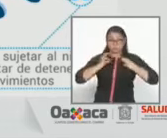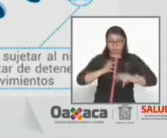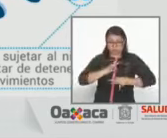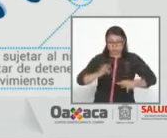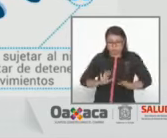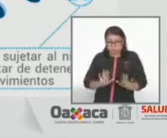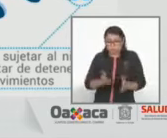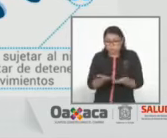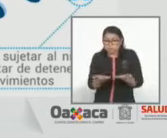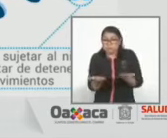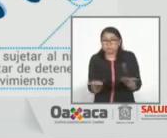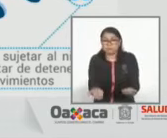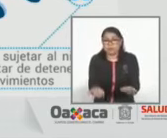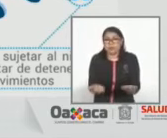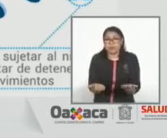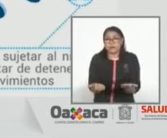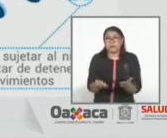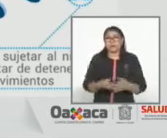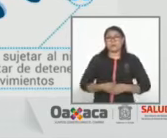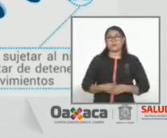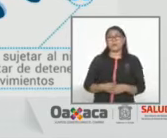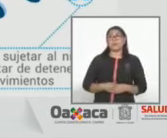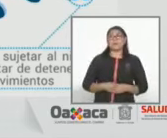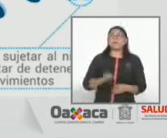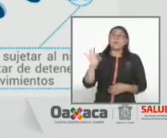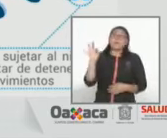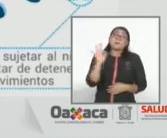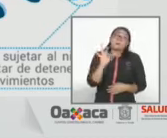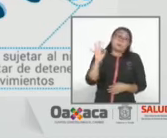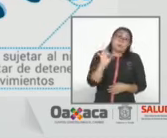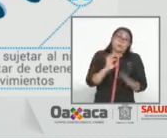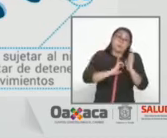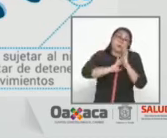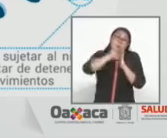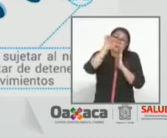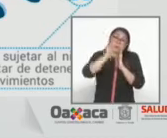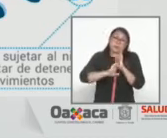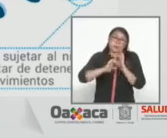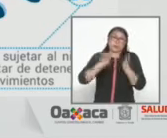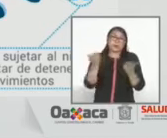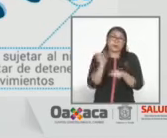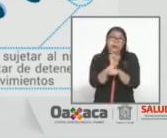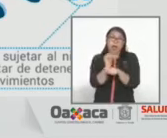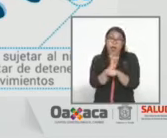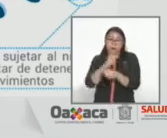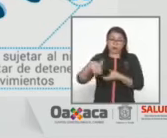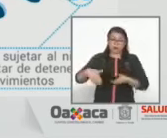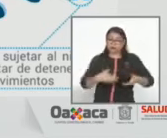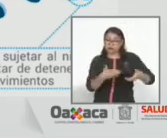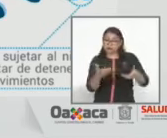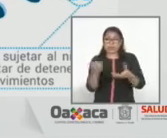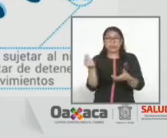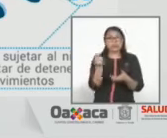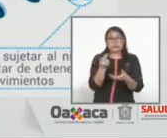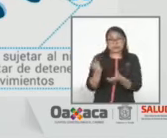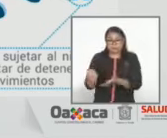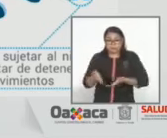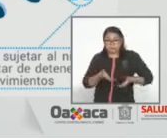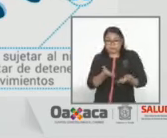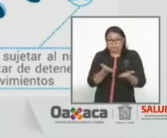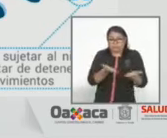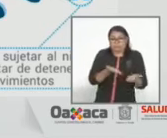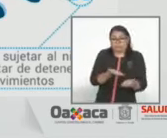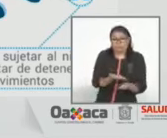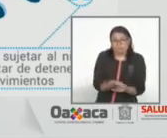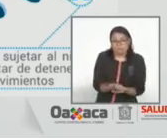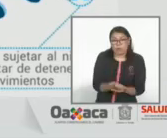en un sitio que sea seguro. Si estamos, por ejemplo, en la carretera, pues tenemos que movilizarlo. Si no, lo vamos a